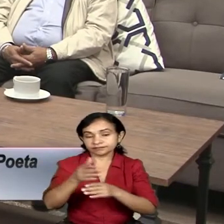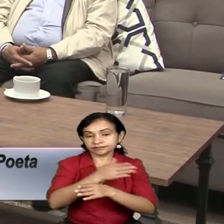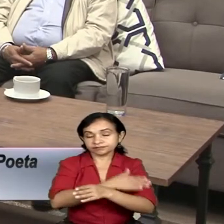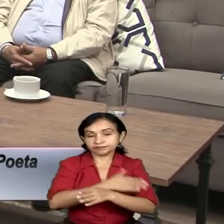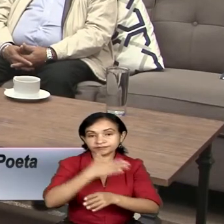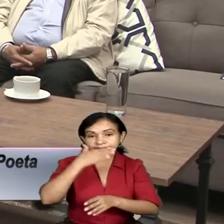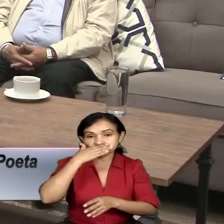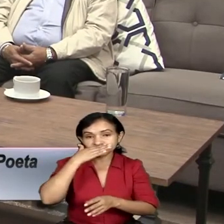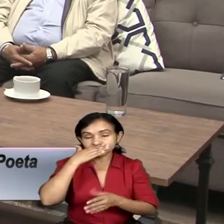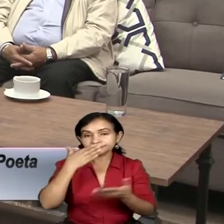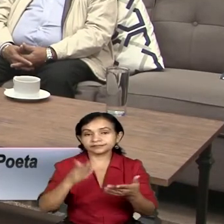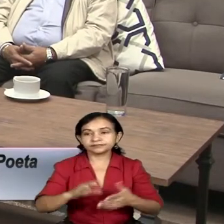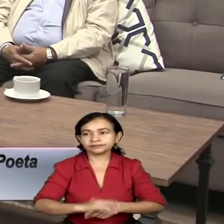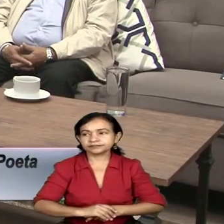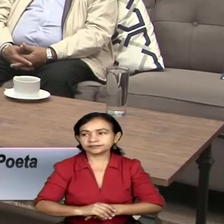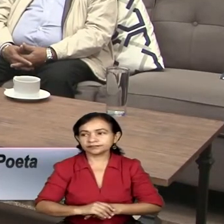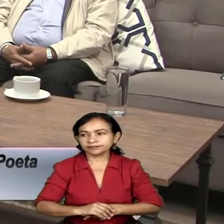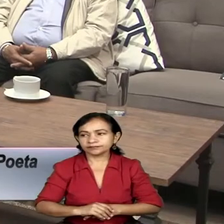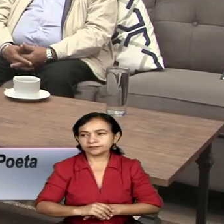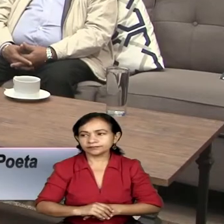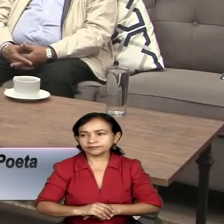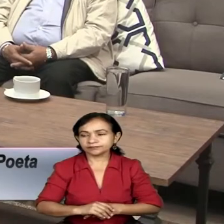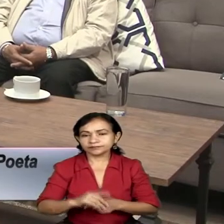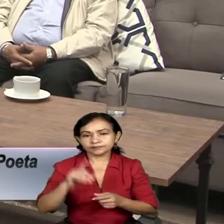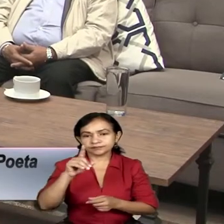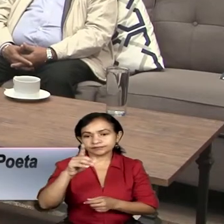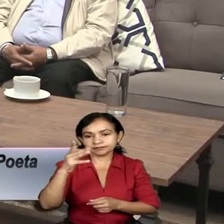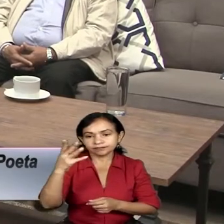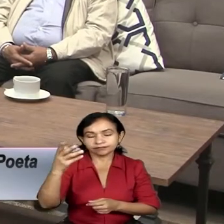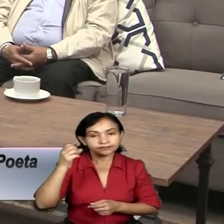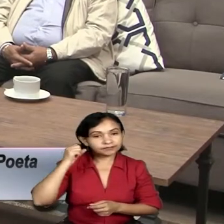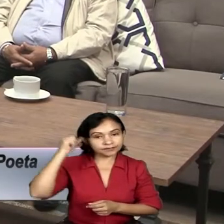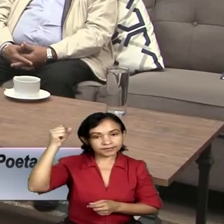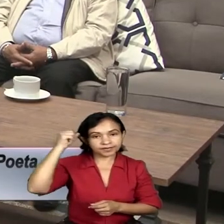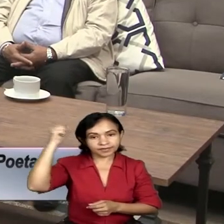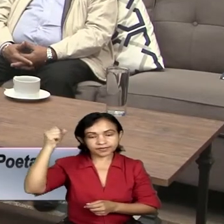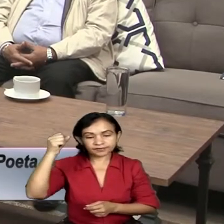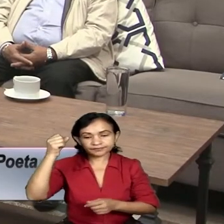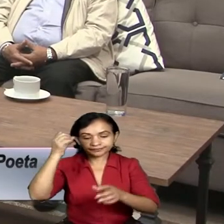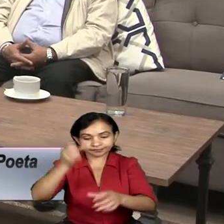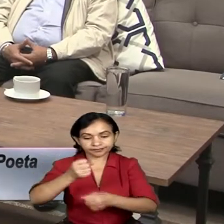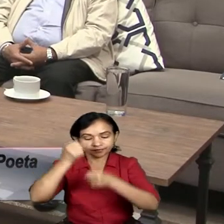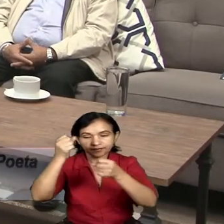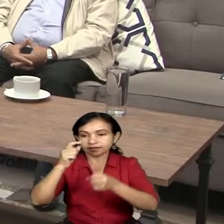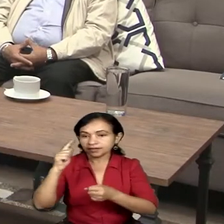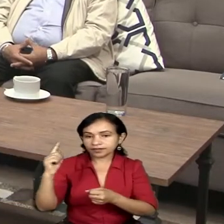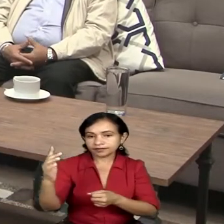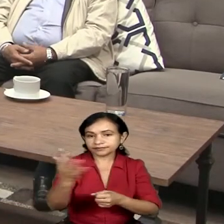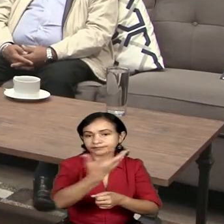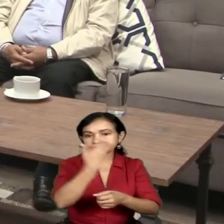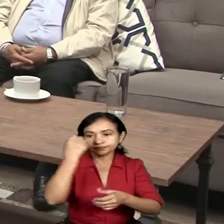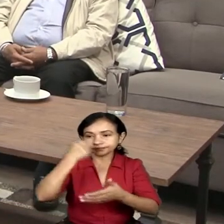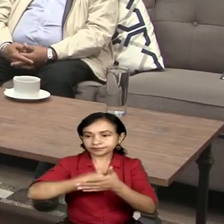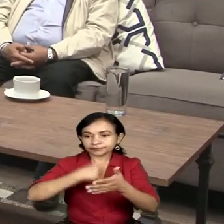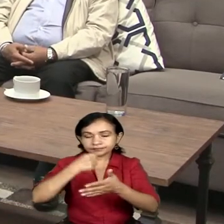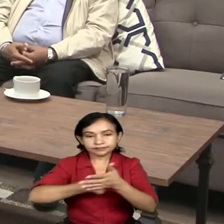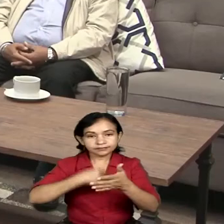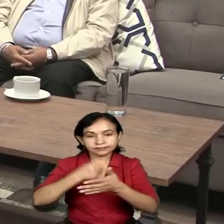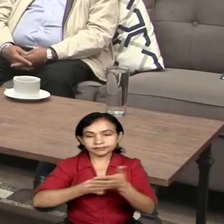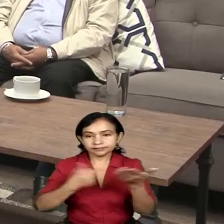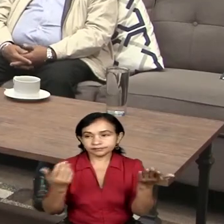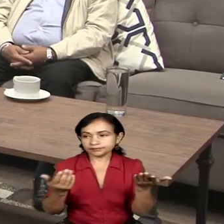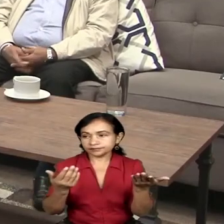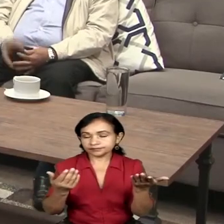Popular. Precisamente el 19 de julio es un rescate de todas esas luchas. Y yo no diría de